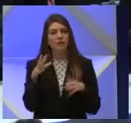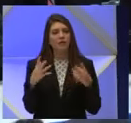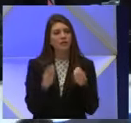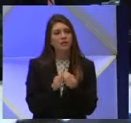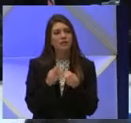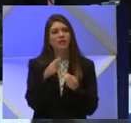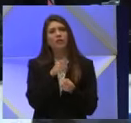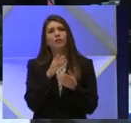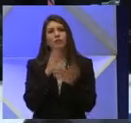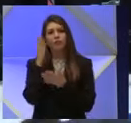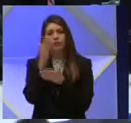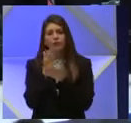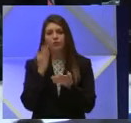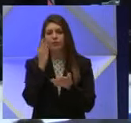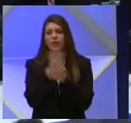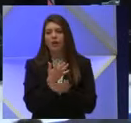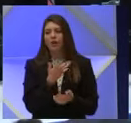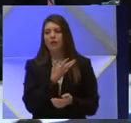terrestre